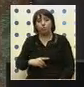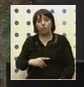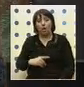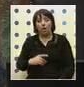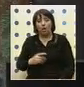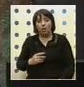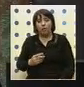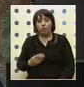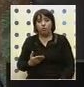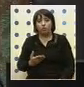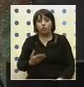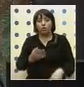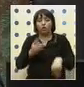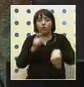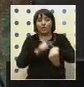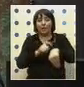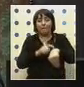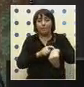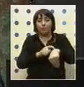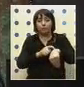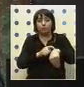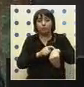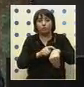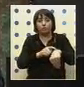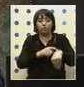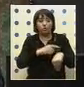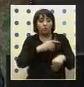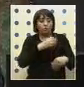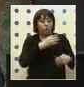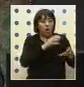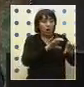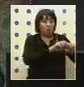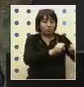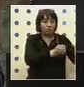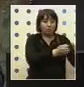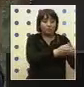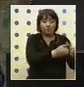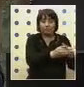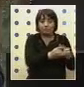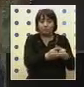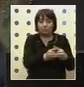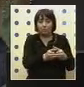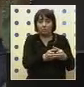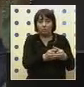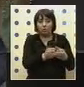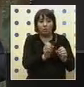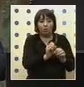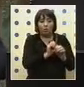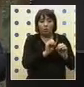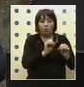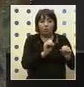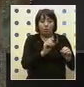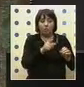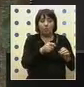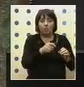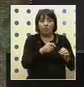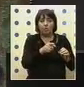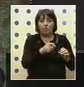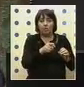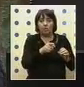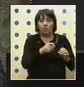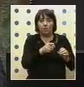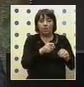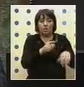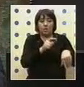que los tiempos los determinó la bancada y cualquier afección a eso corre por cuenta del